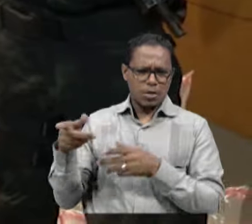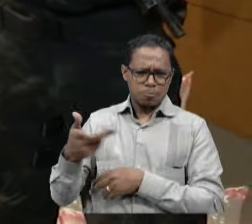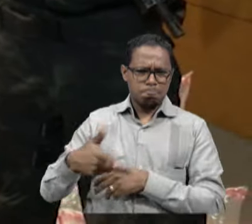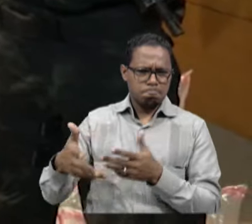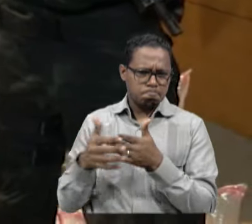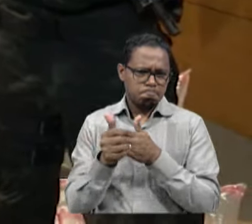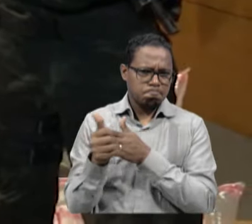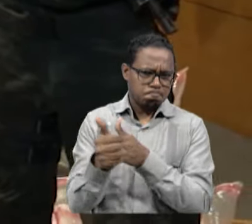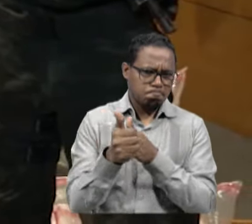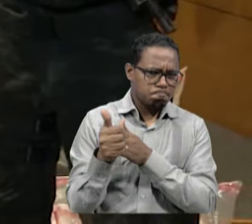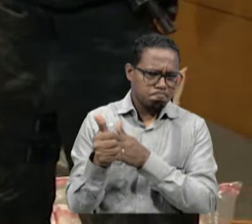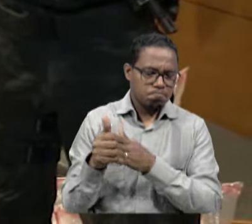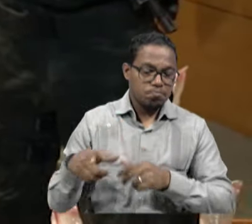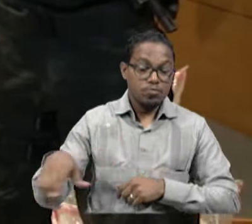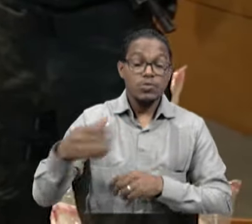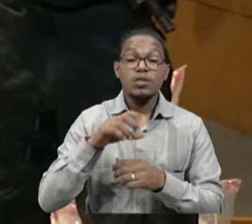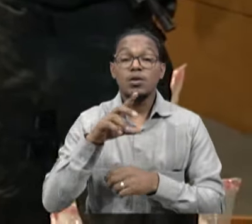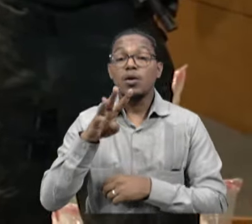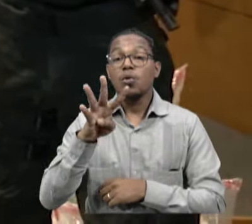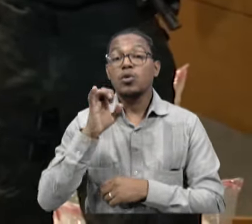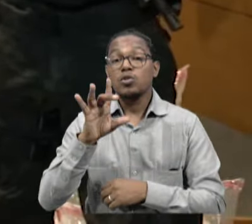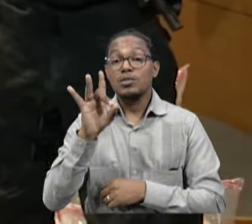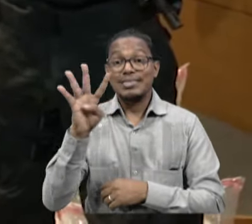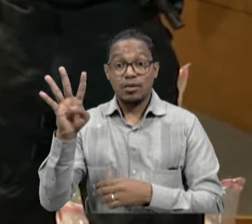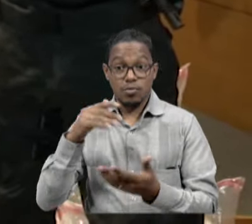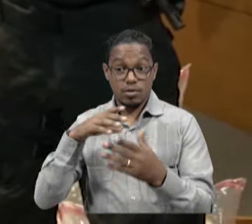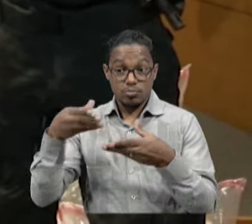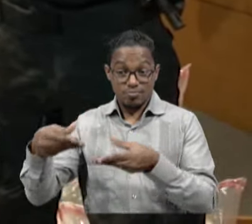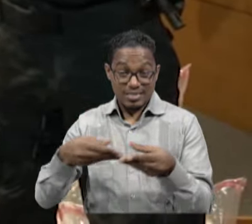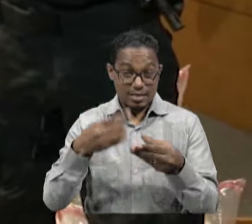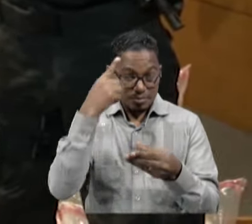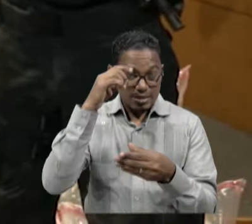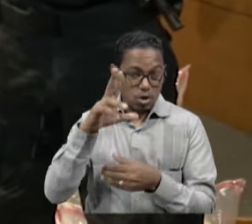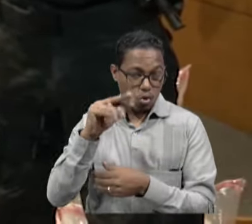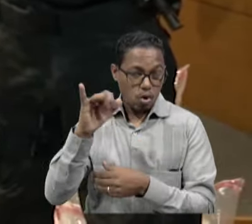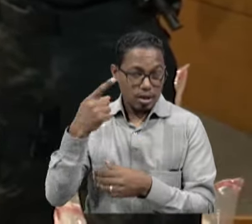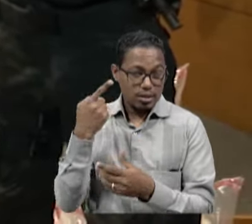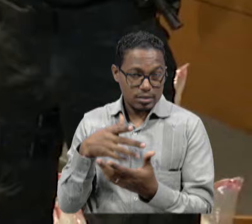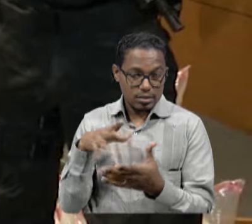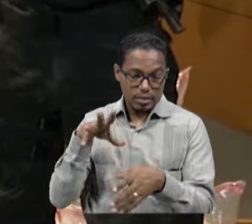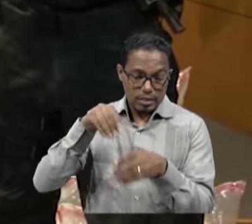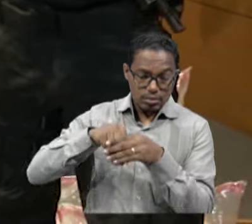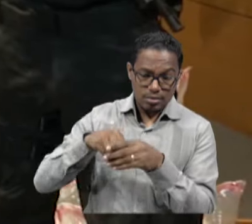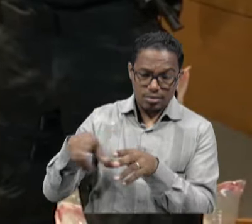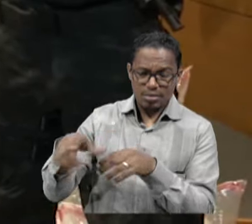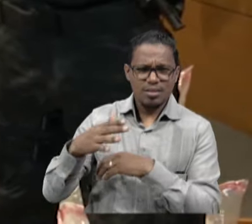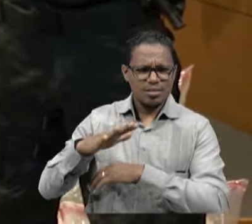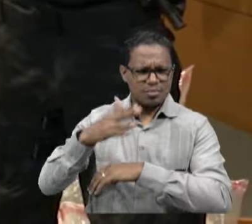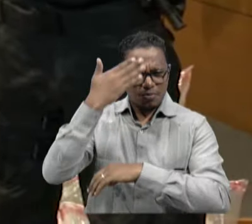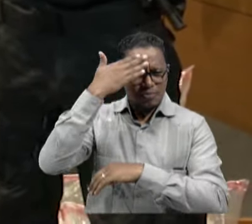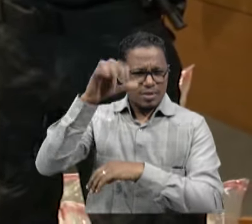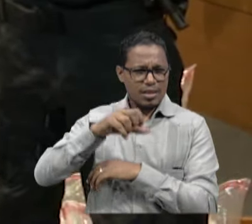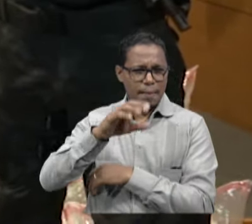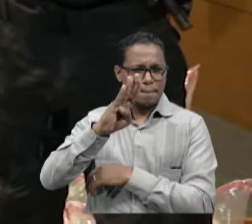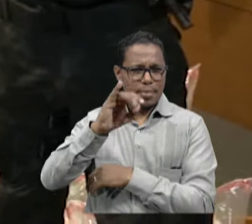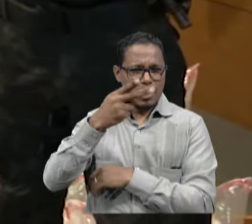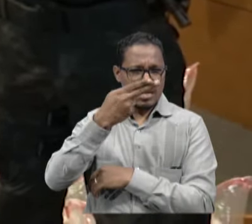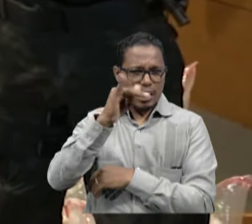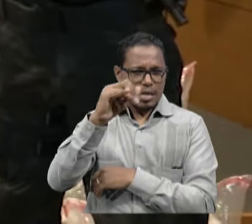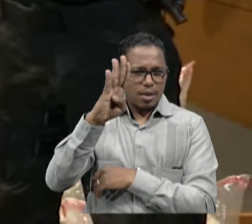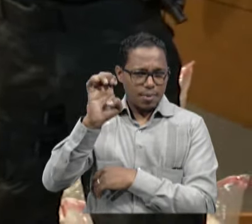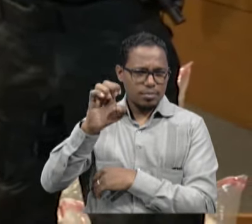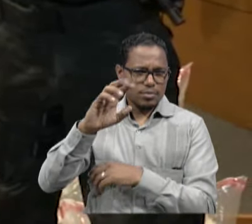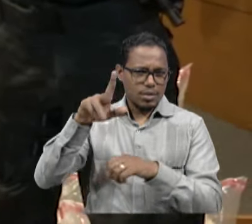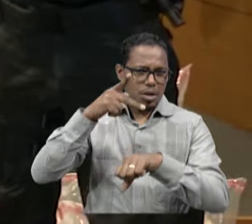incautaron 484 paquetes de una sustancia que se presume es cocaína frente a las costas de Bayahibe, provincia de La